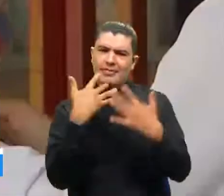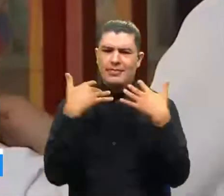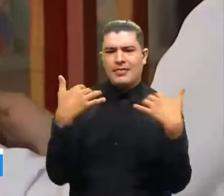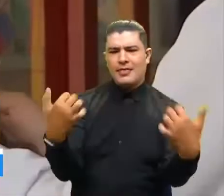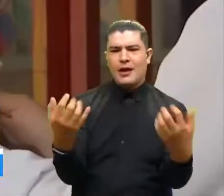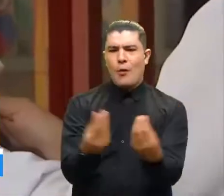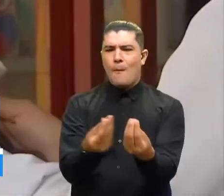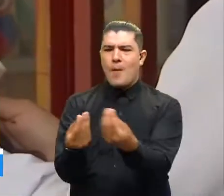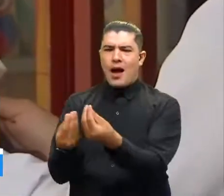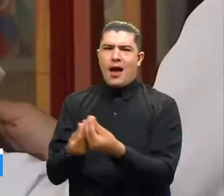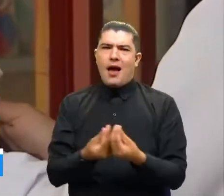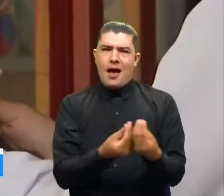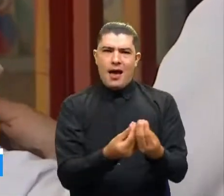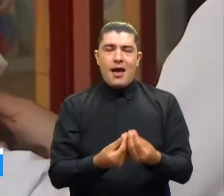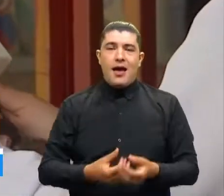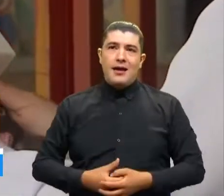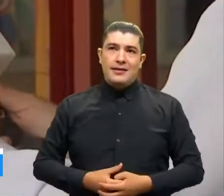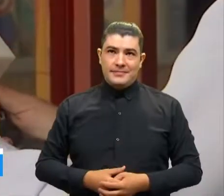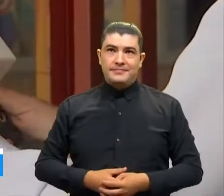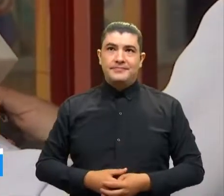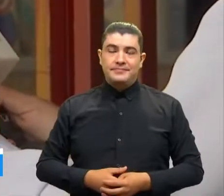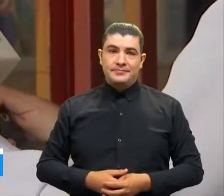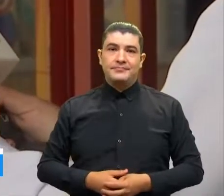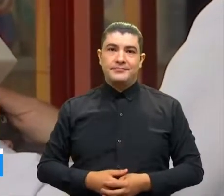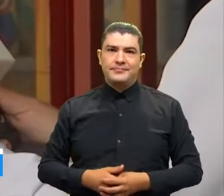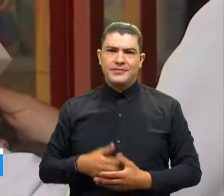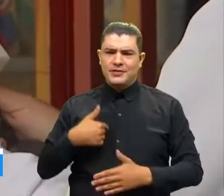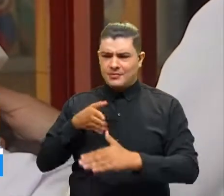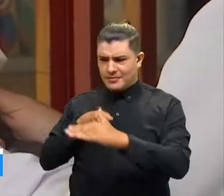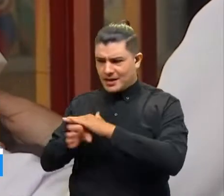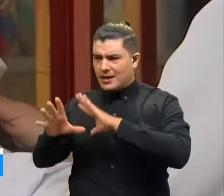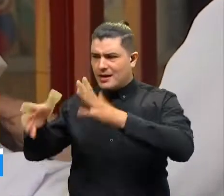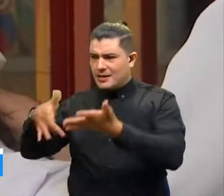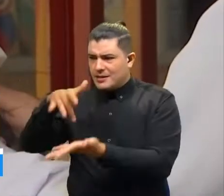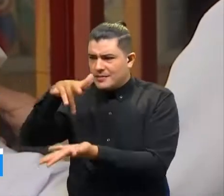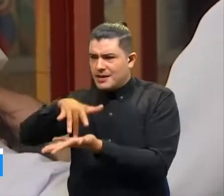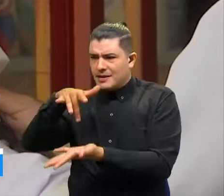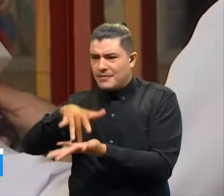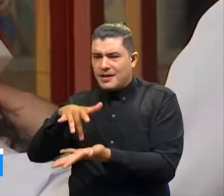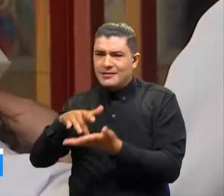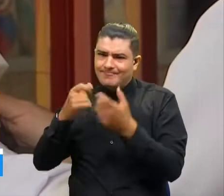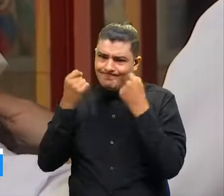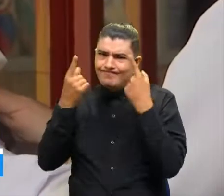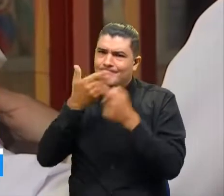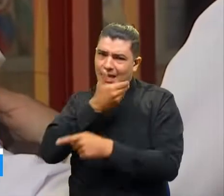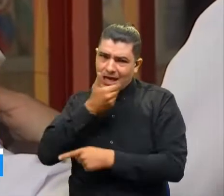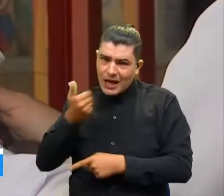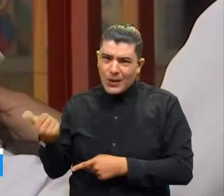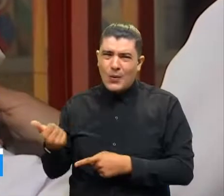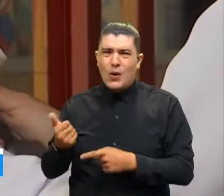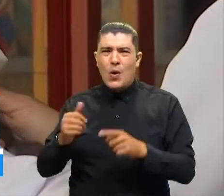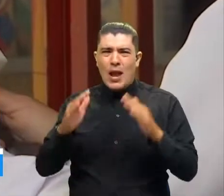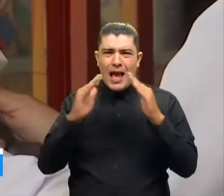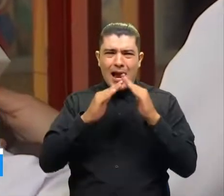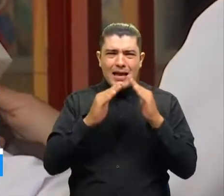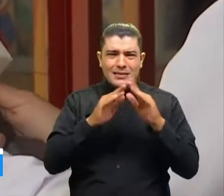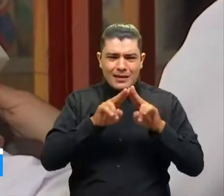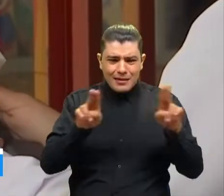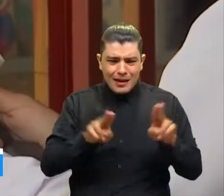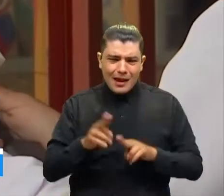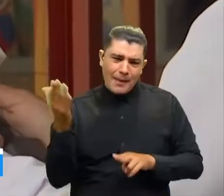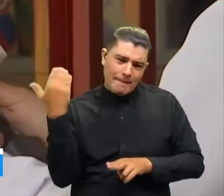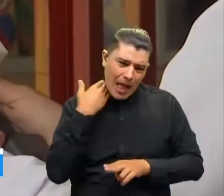pues uno ya con él vemos hacer con ella entiende más a los profesores ya los problemas de que se caiga el internet y no pueda uno preguntarse